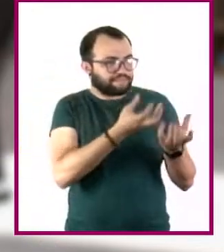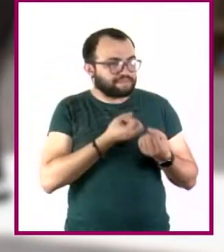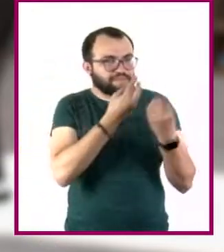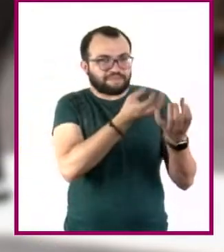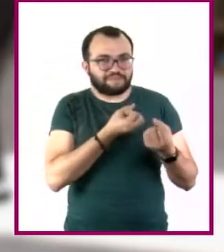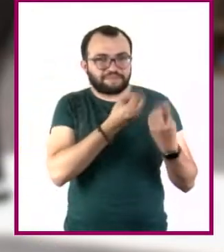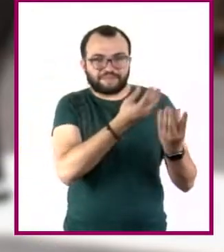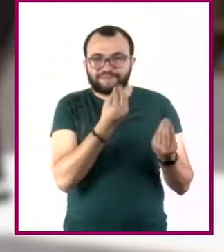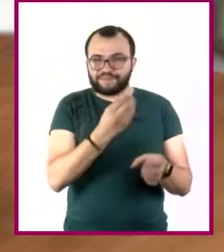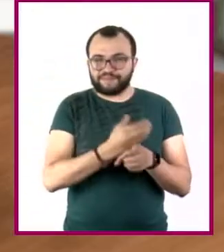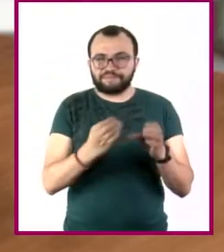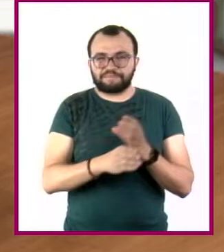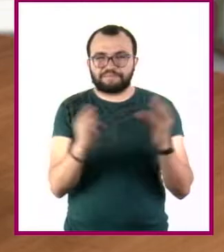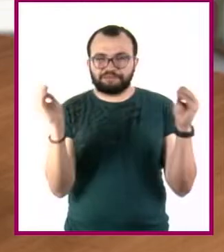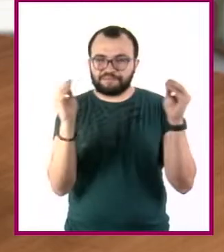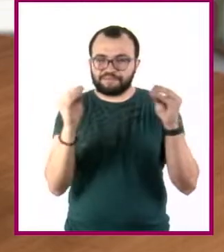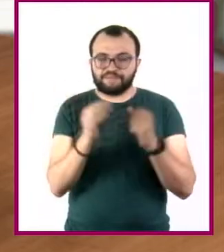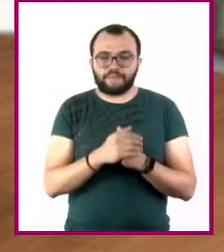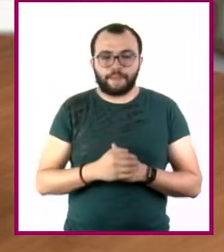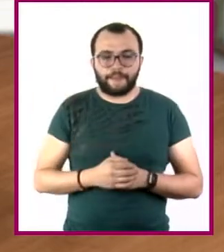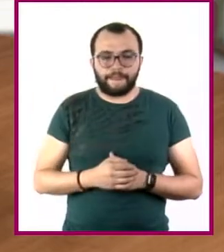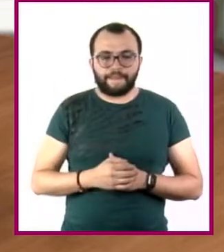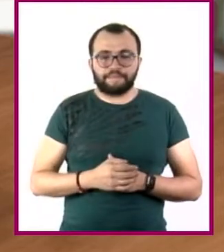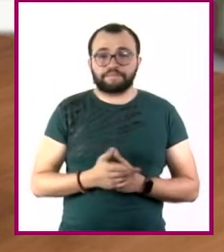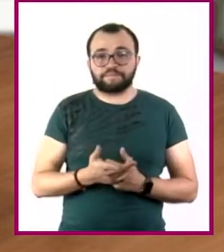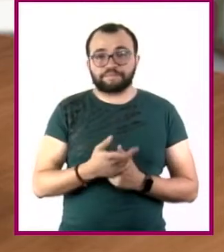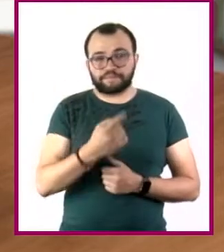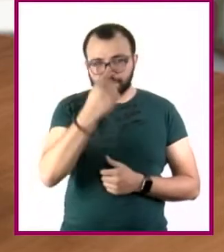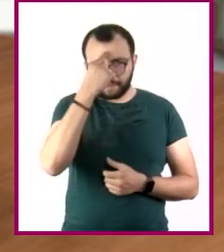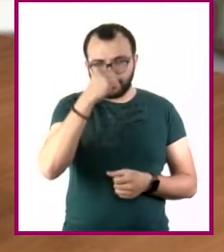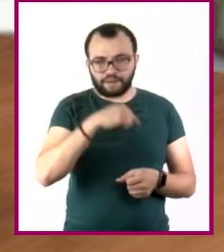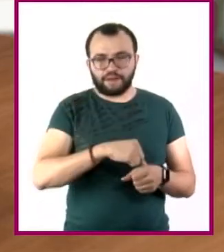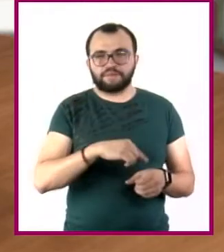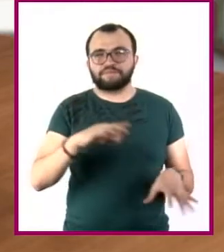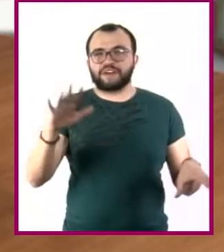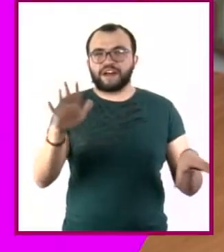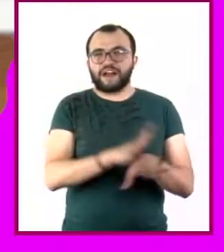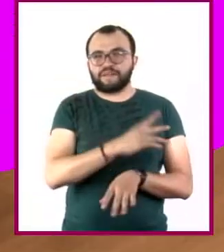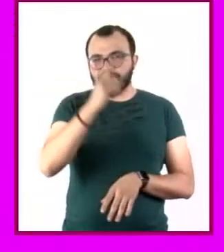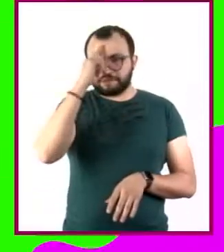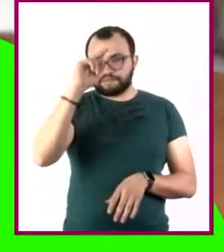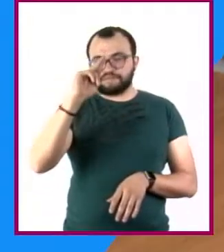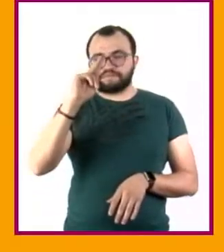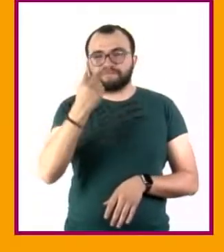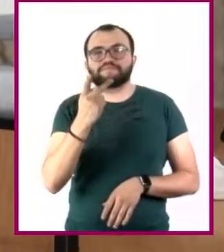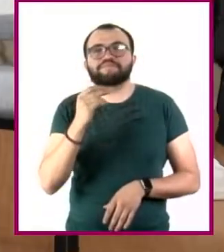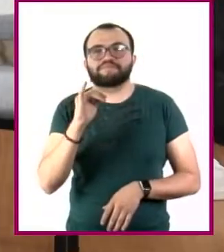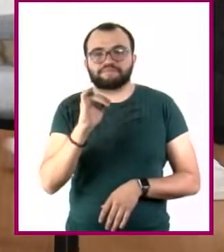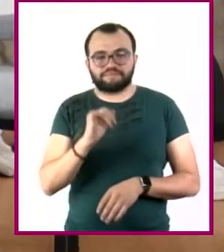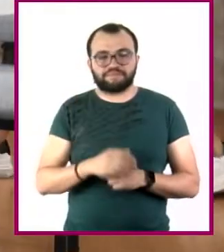pum, pam. Cambia de opinión porque cambia de opinión.